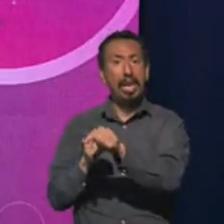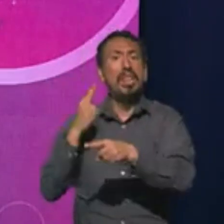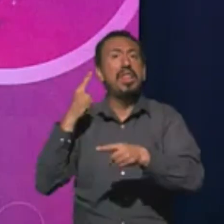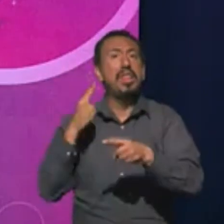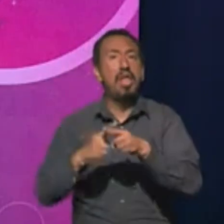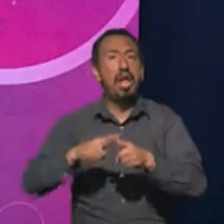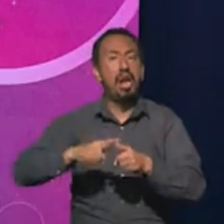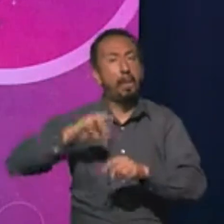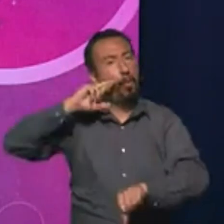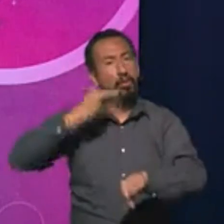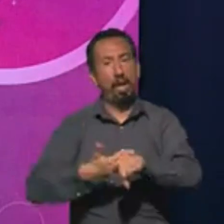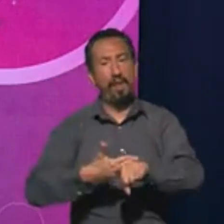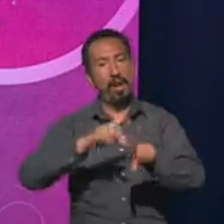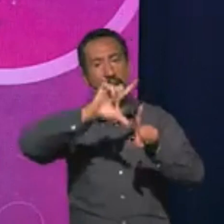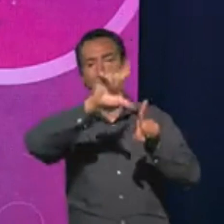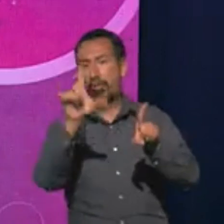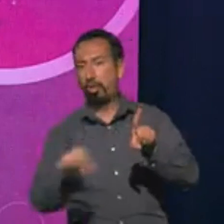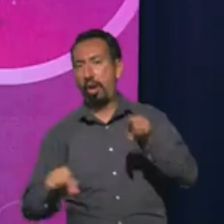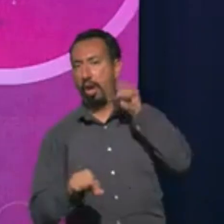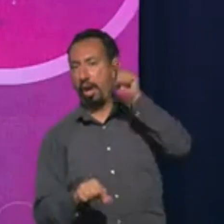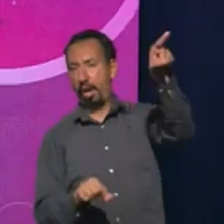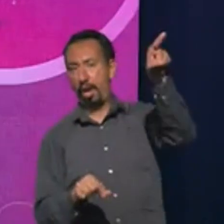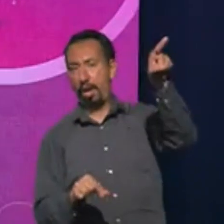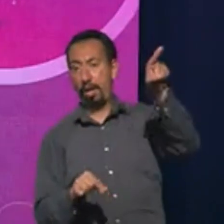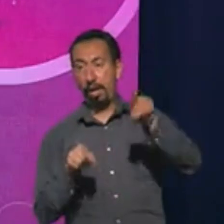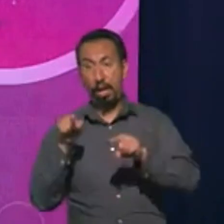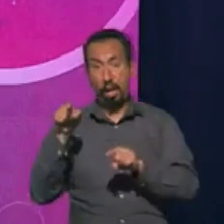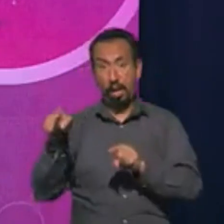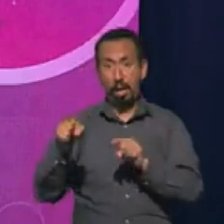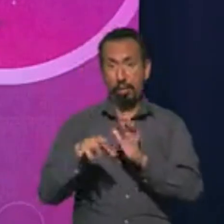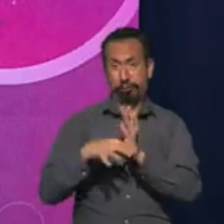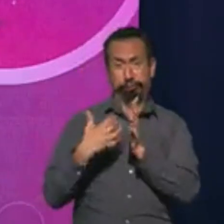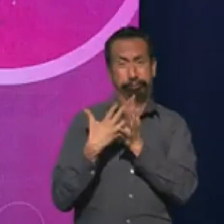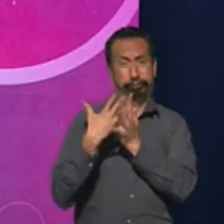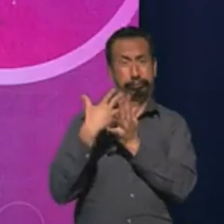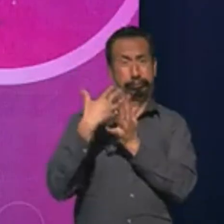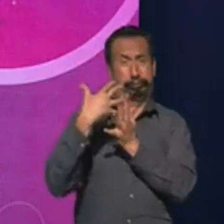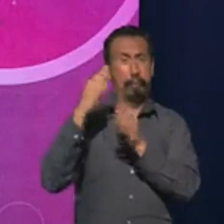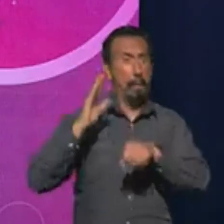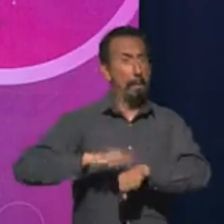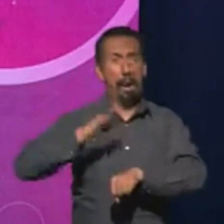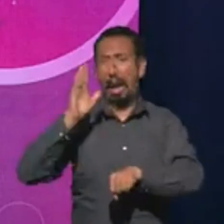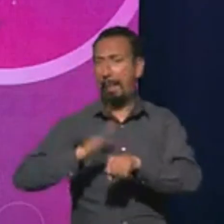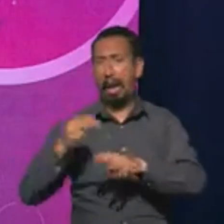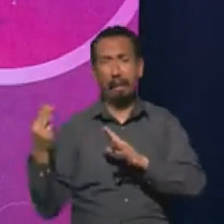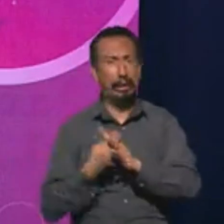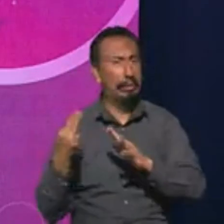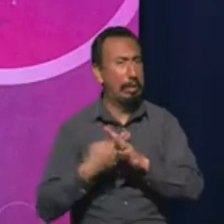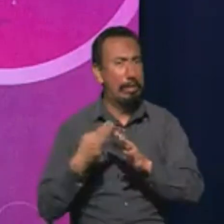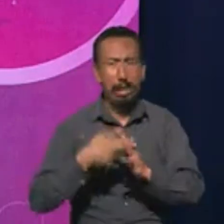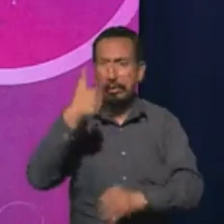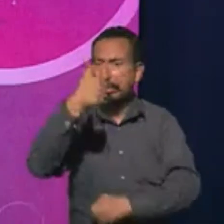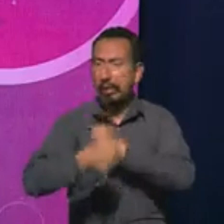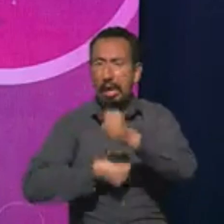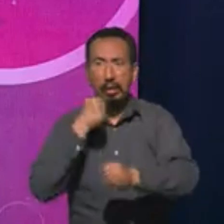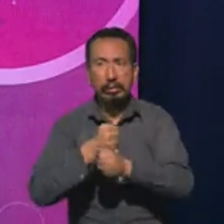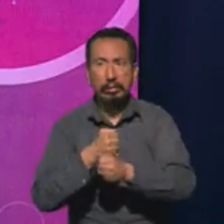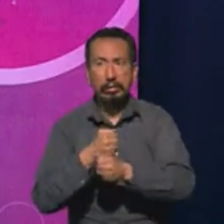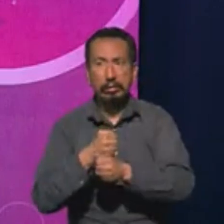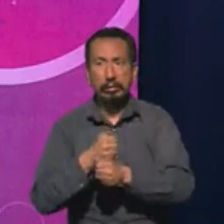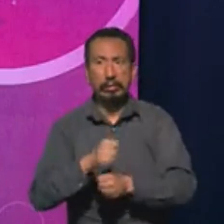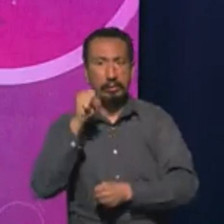de la federación y han ido a la alza en este sexenio en todo México este